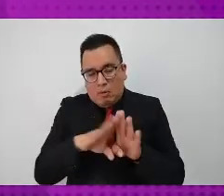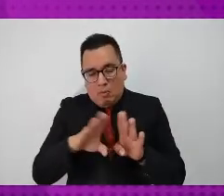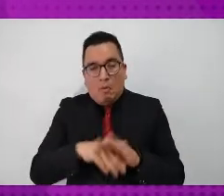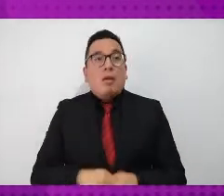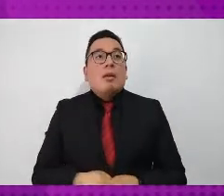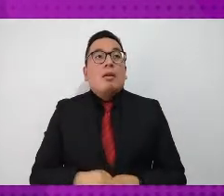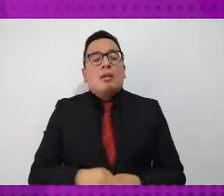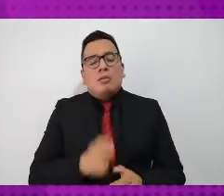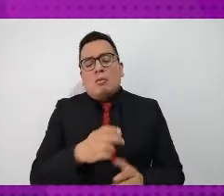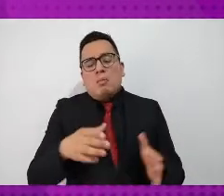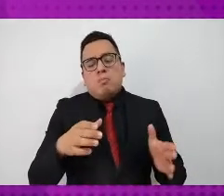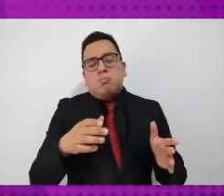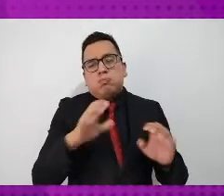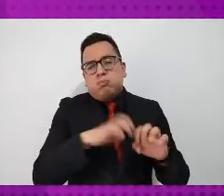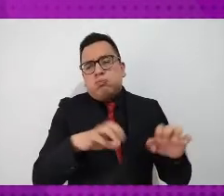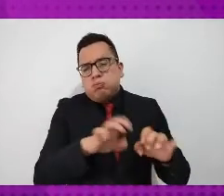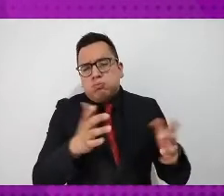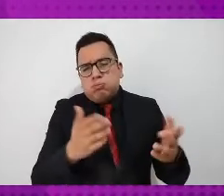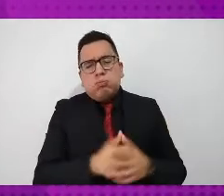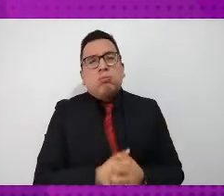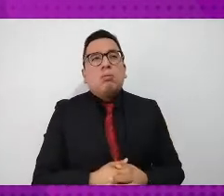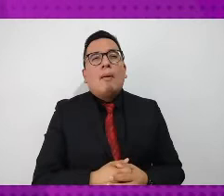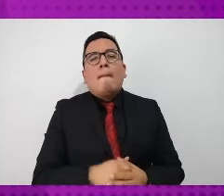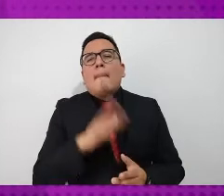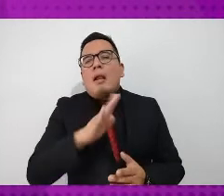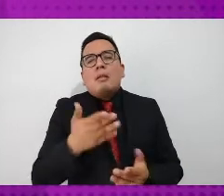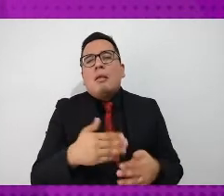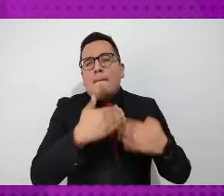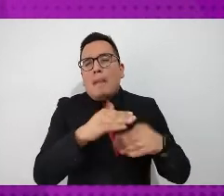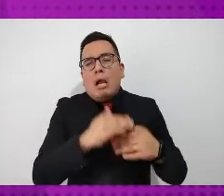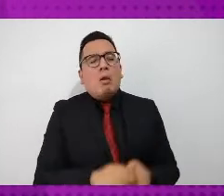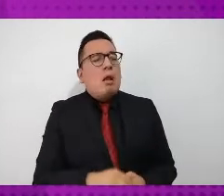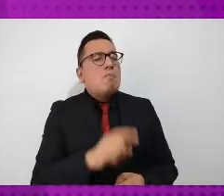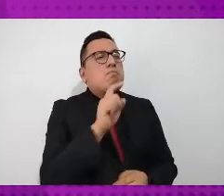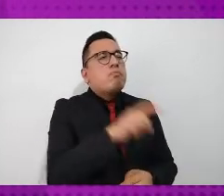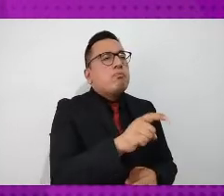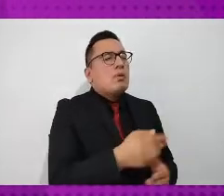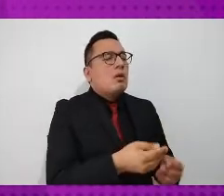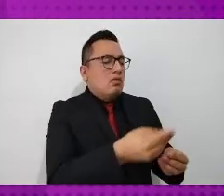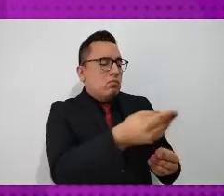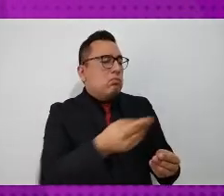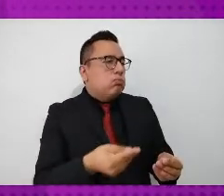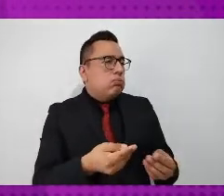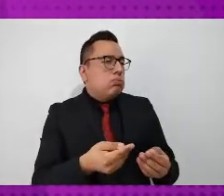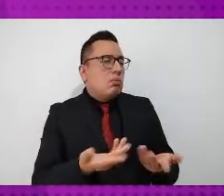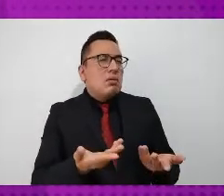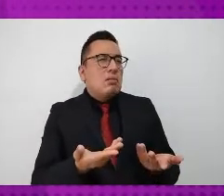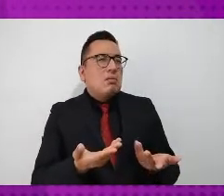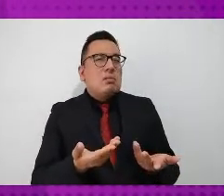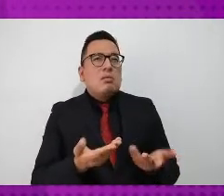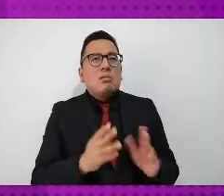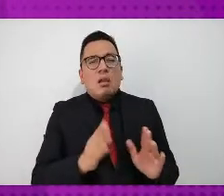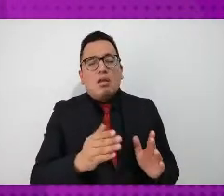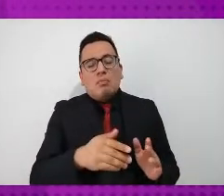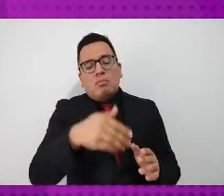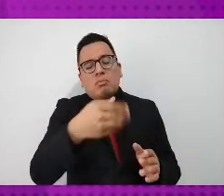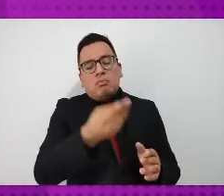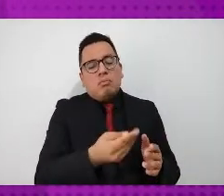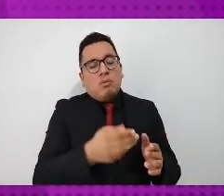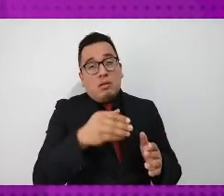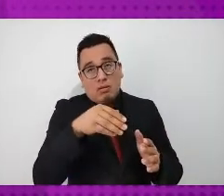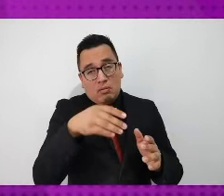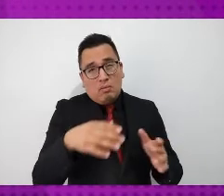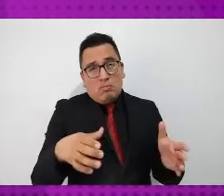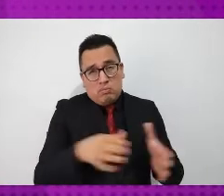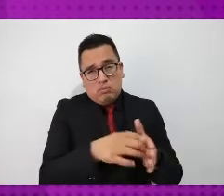es una urna donde como un cajero automático no vota me da mi papel el papelito cae justamente bueno en el caso